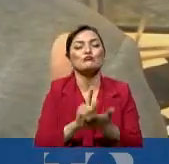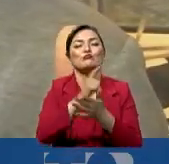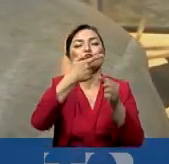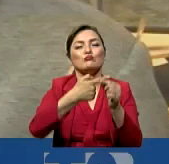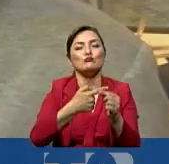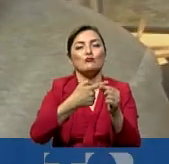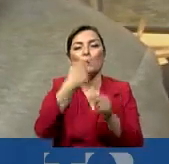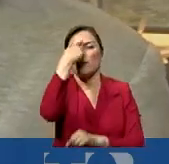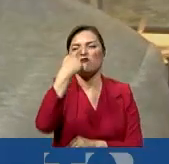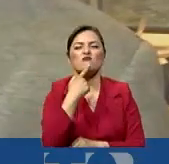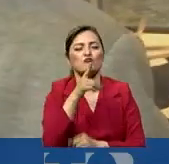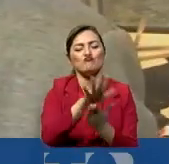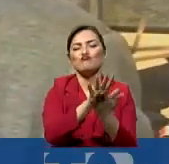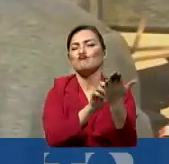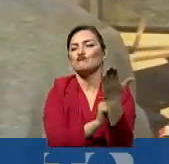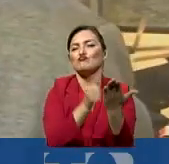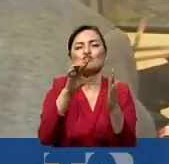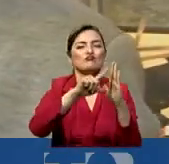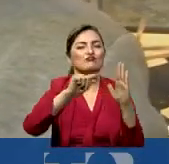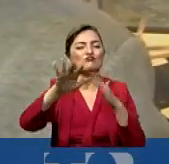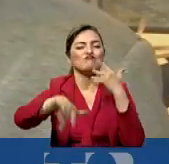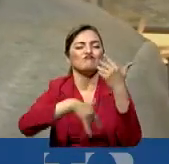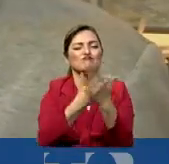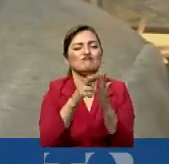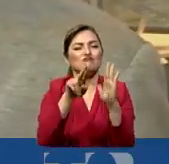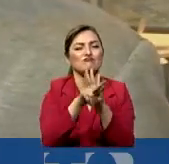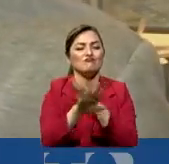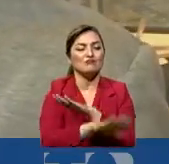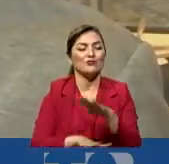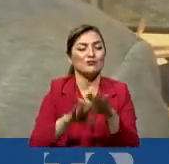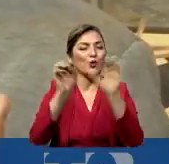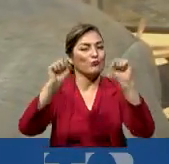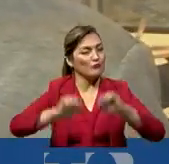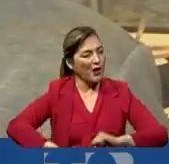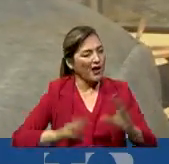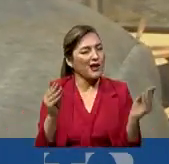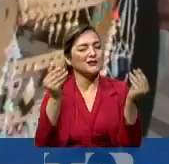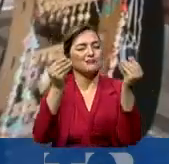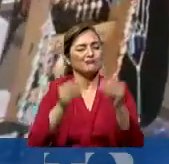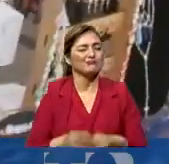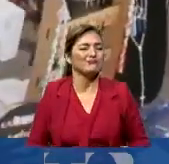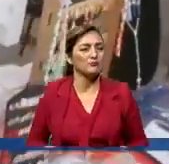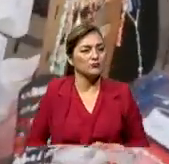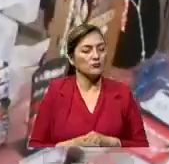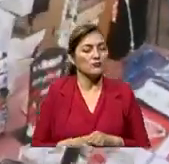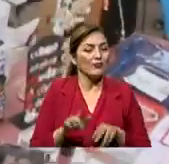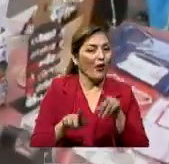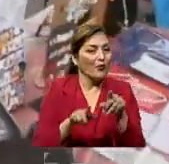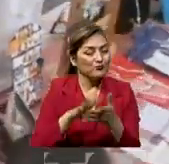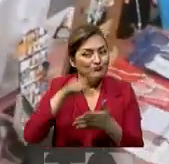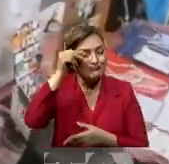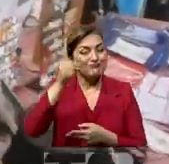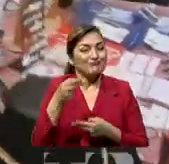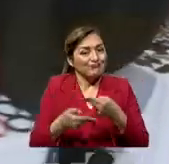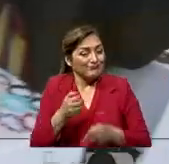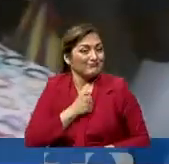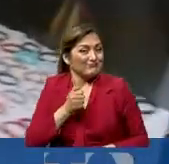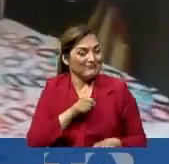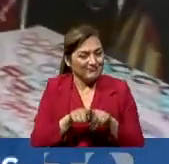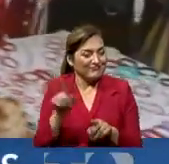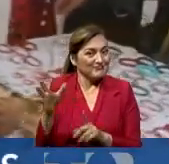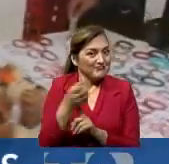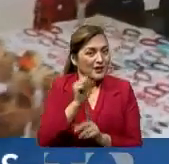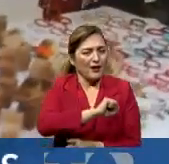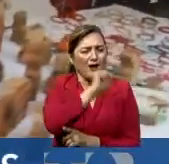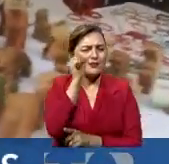que sus perfiles de proyecto, su perfil financiero, que son requisitos mínimos, tengan la calidad necesaria. Algunos emprendedores que ya ganaron nos cuentan